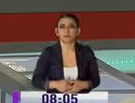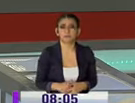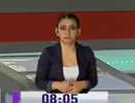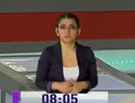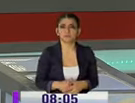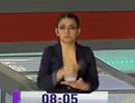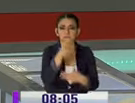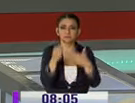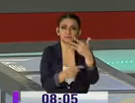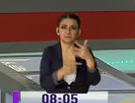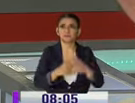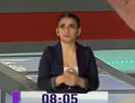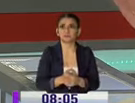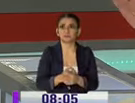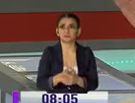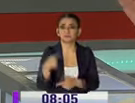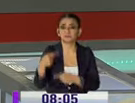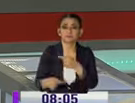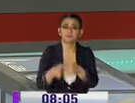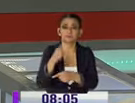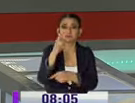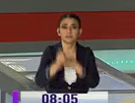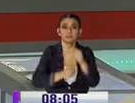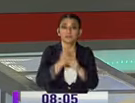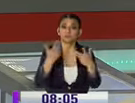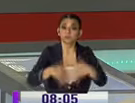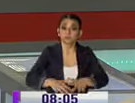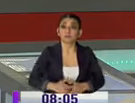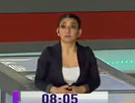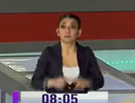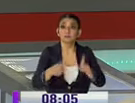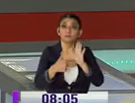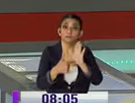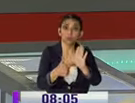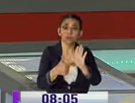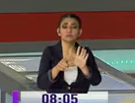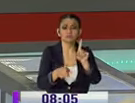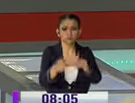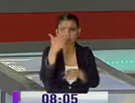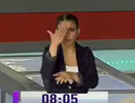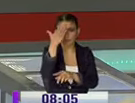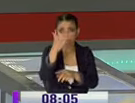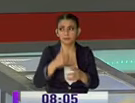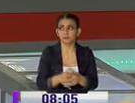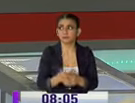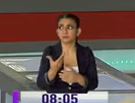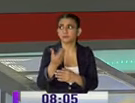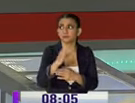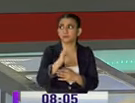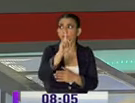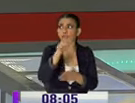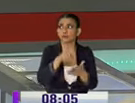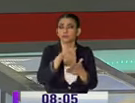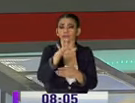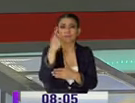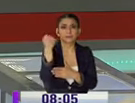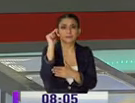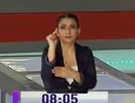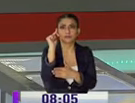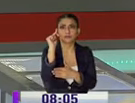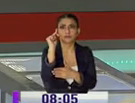de todo. Es una tradición que lleva 20 años, así que por favor, ahí un poquito para que usted sepa, se ha invertido más de 1.5